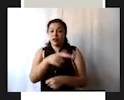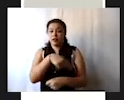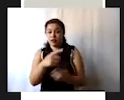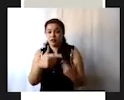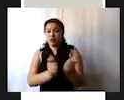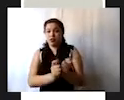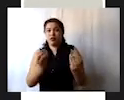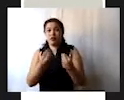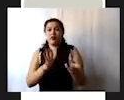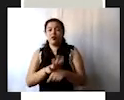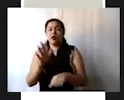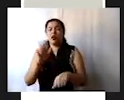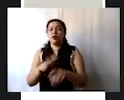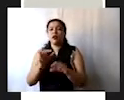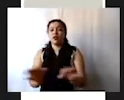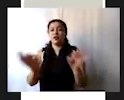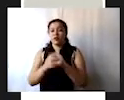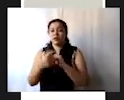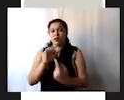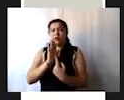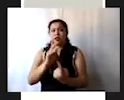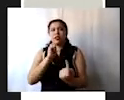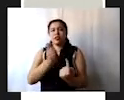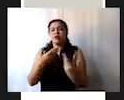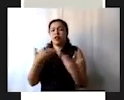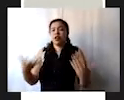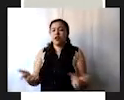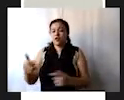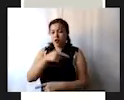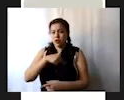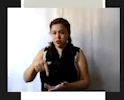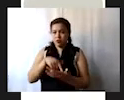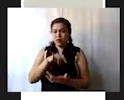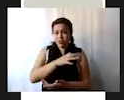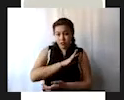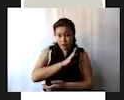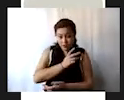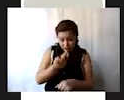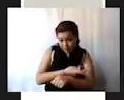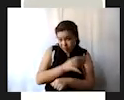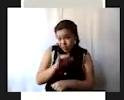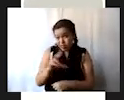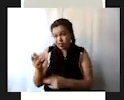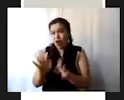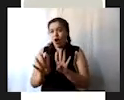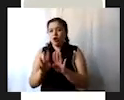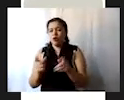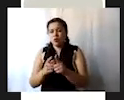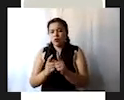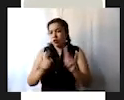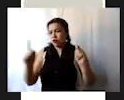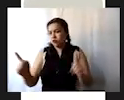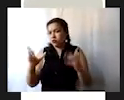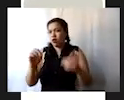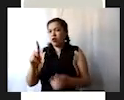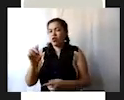esas priorizaciones son un reflejo de lo que está pasando en la localidad o no. Se están a lo mejor abordando otros ODS